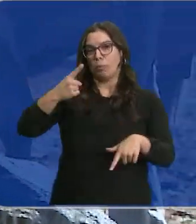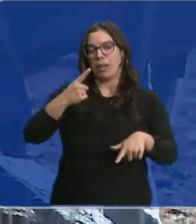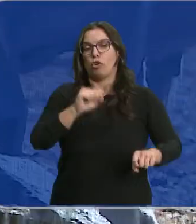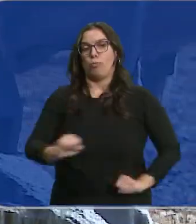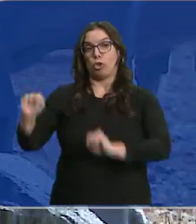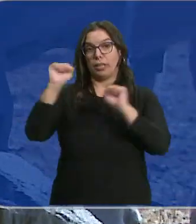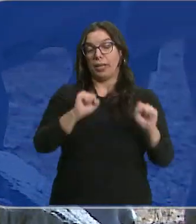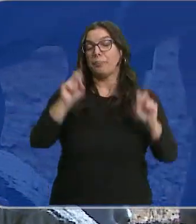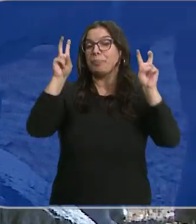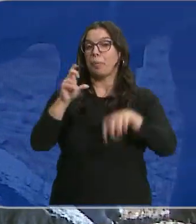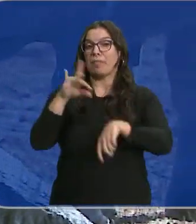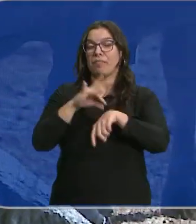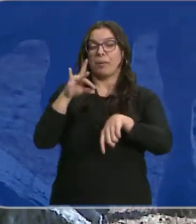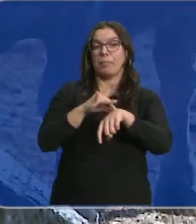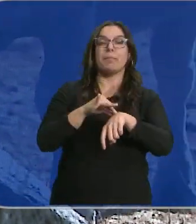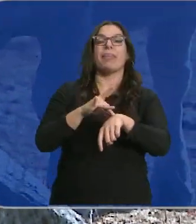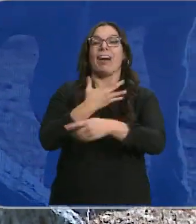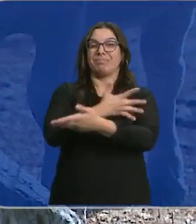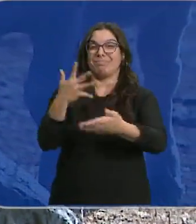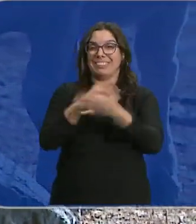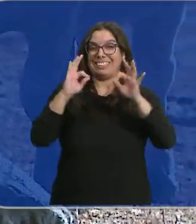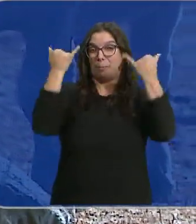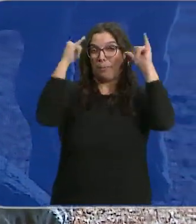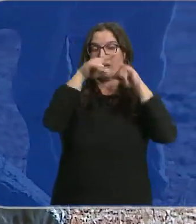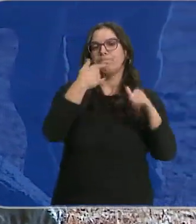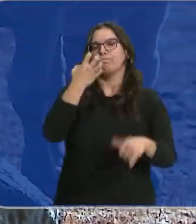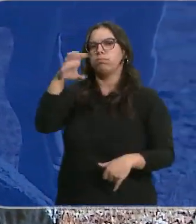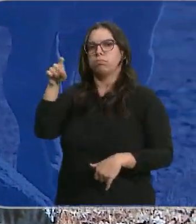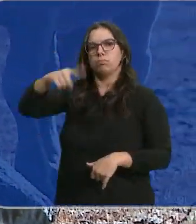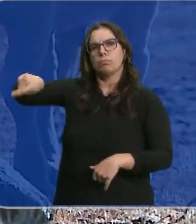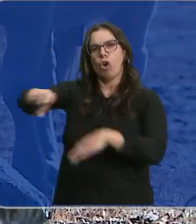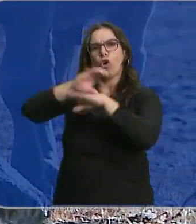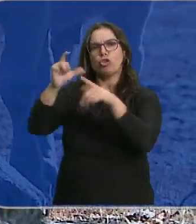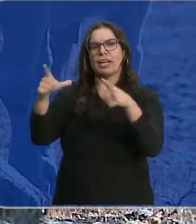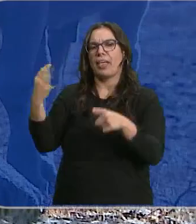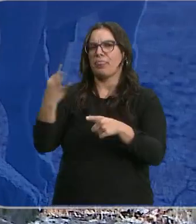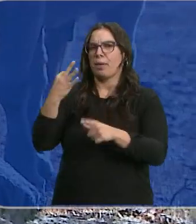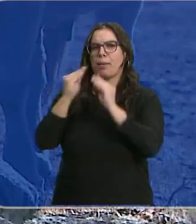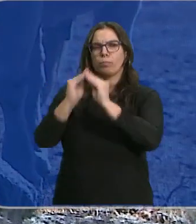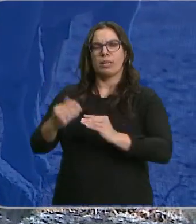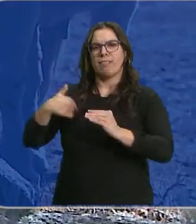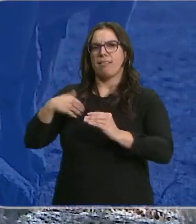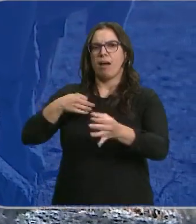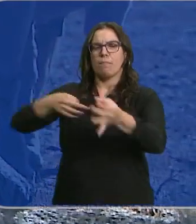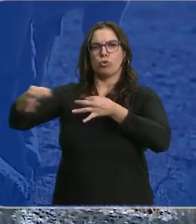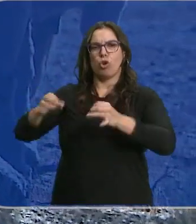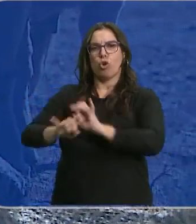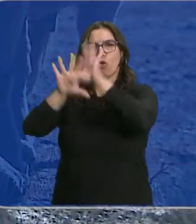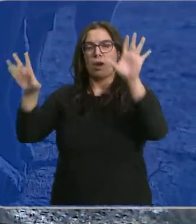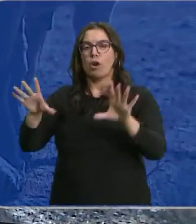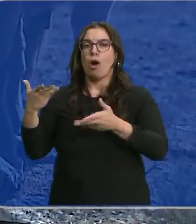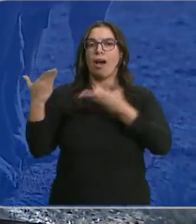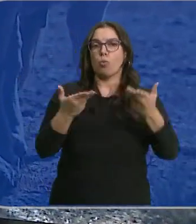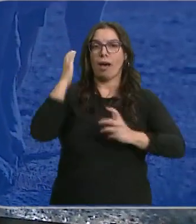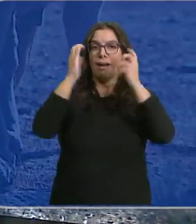León. En cuanto a la enfermedad hemorrágica epizootica, han reclamado a la consejería un protocolo claro, ayudas a los ganaderos y apoyo a los veterinarios,